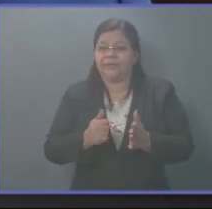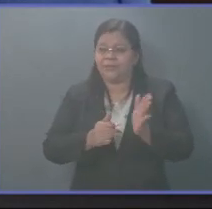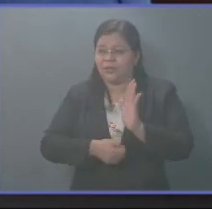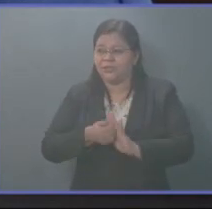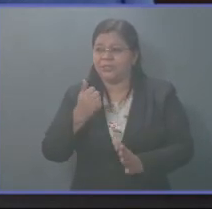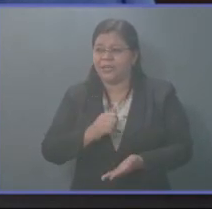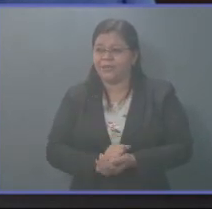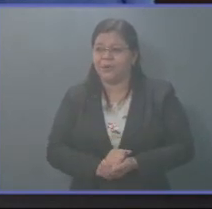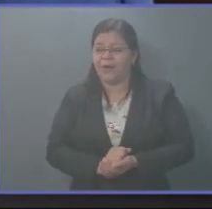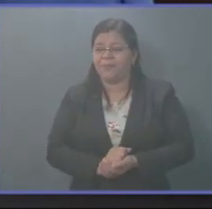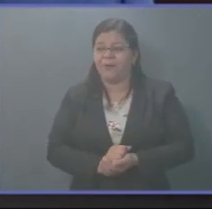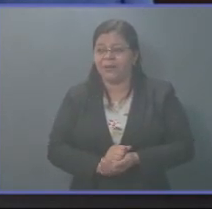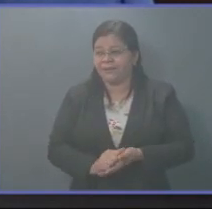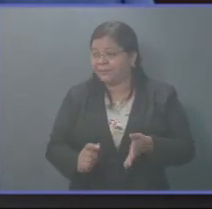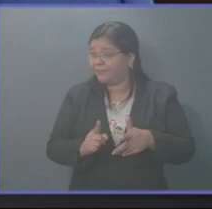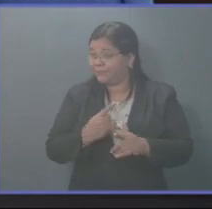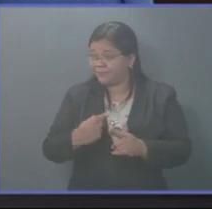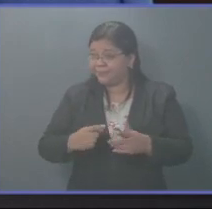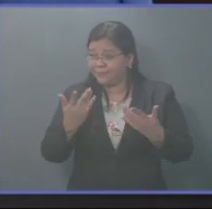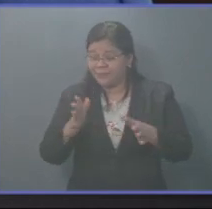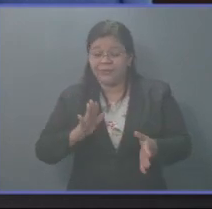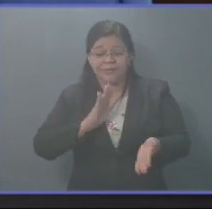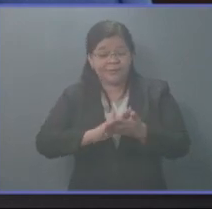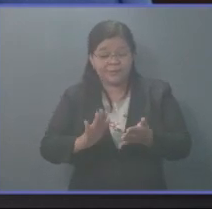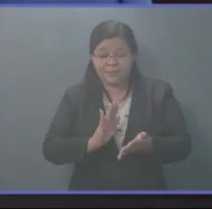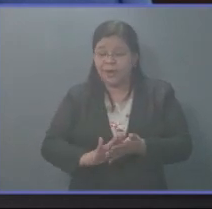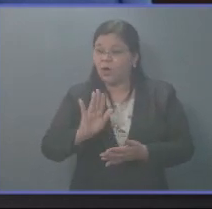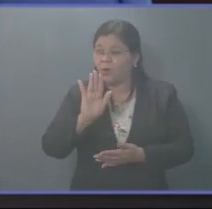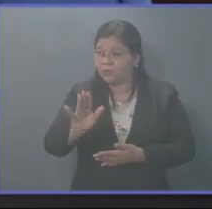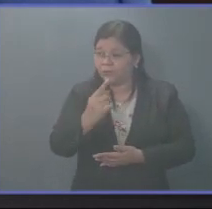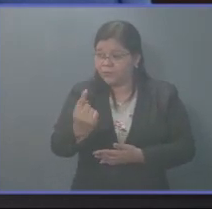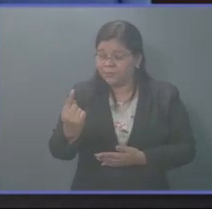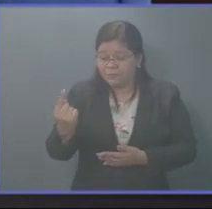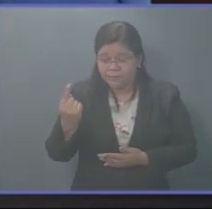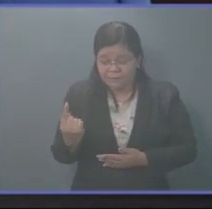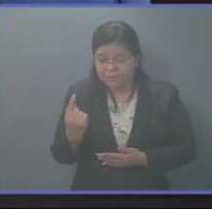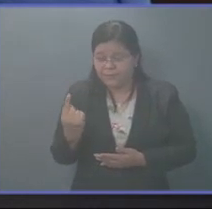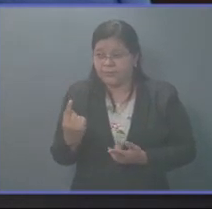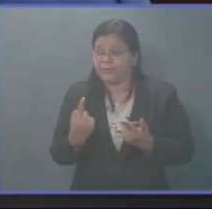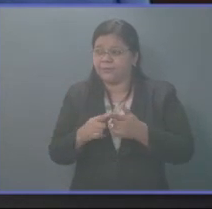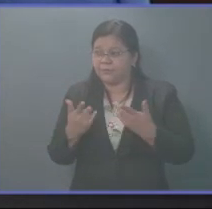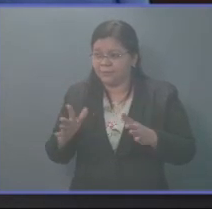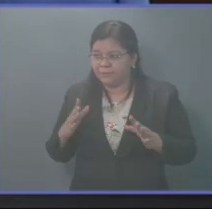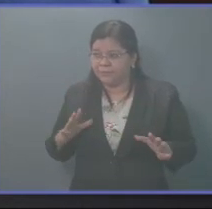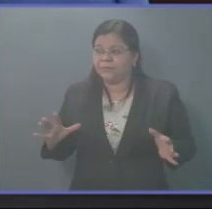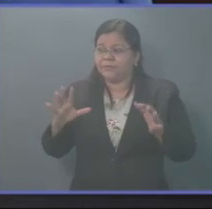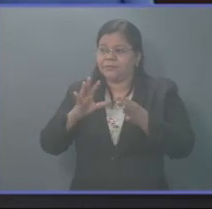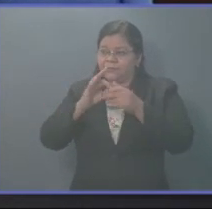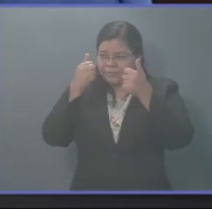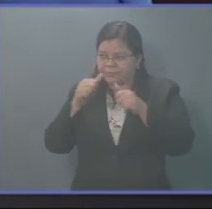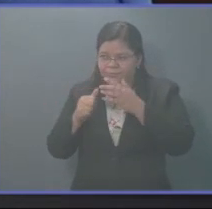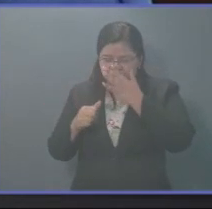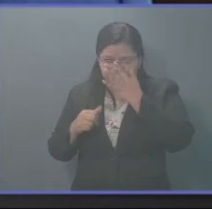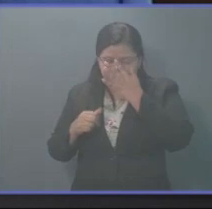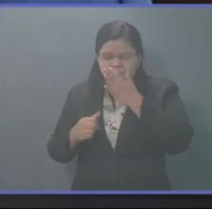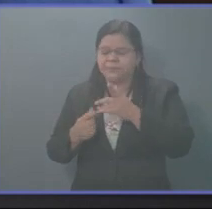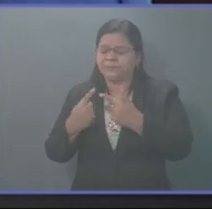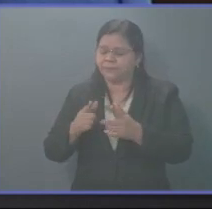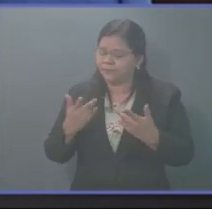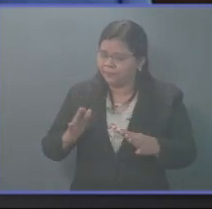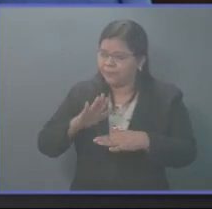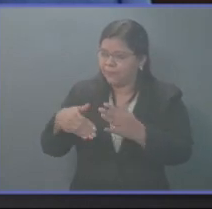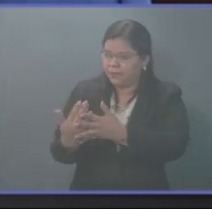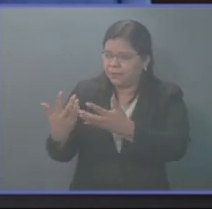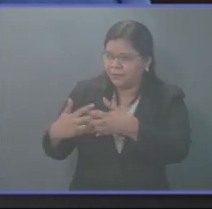pasivos generados por deudas entre el contribuyente y sus parientes hasta el cuarto grado de consanguinidad y el segundo de afinidad, ni las generadas entre